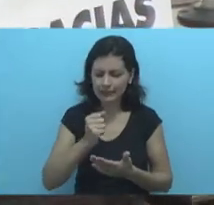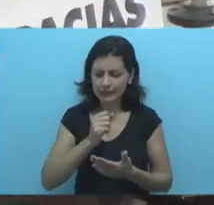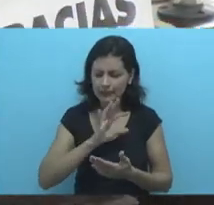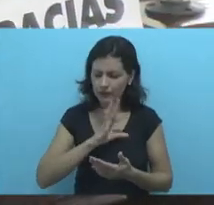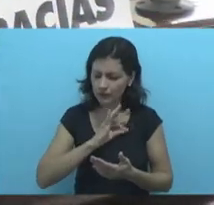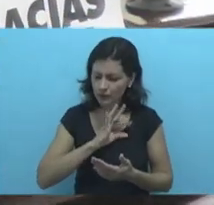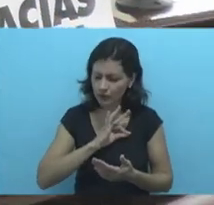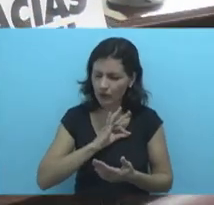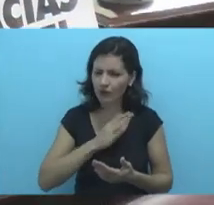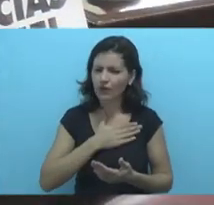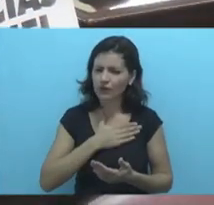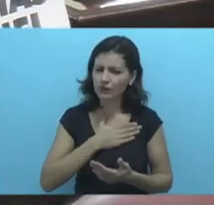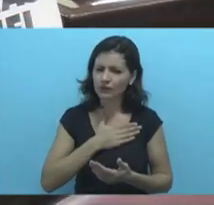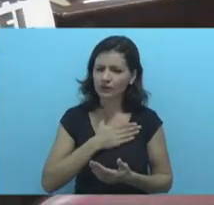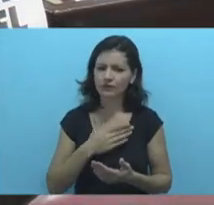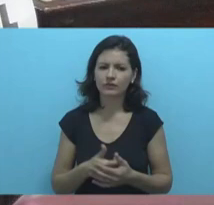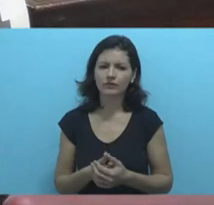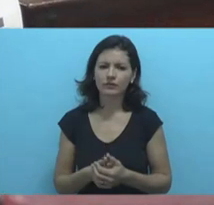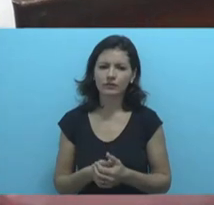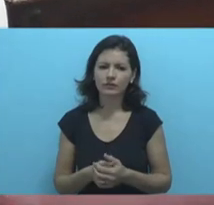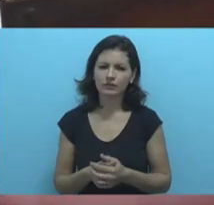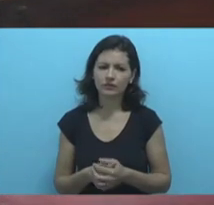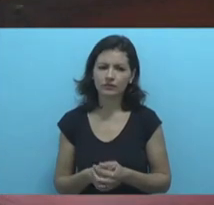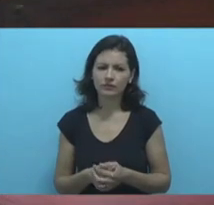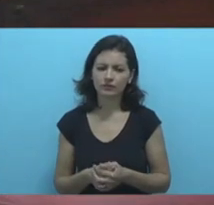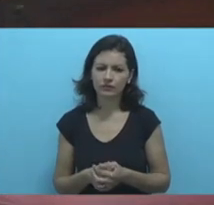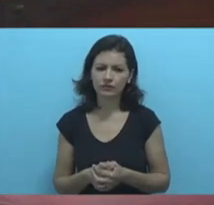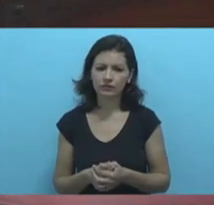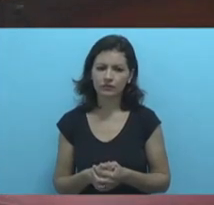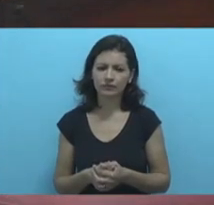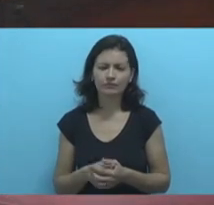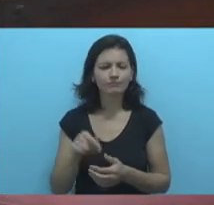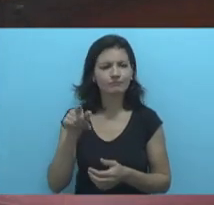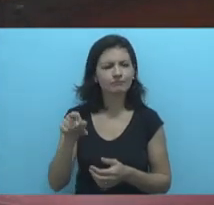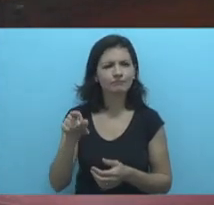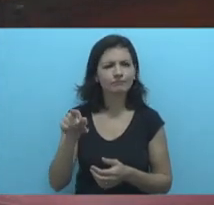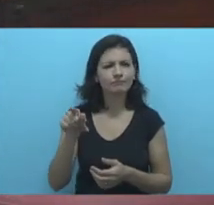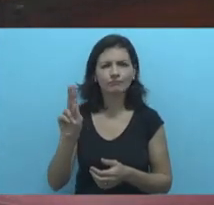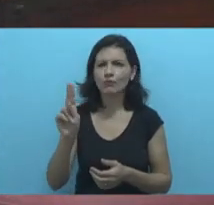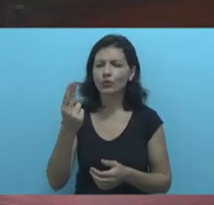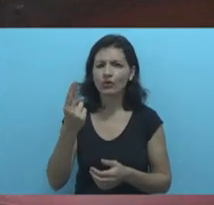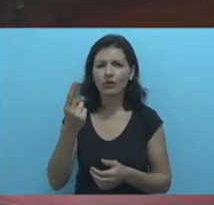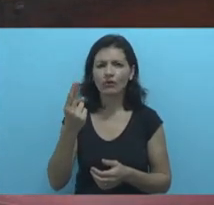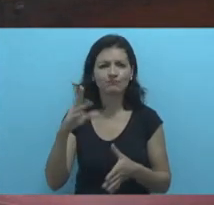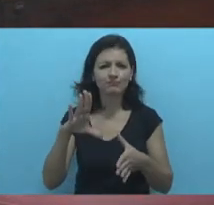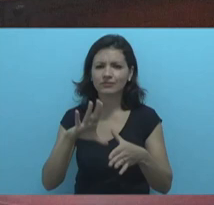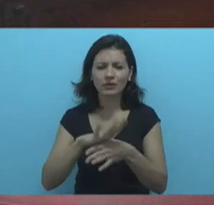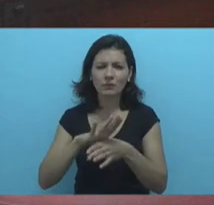insoportable que llevamos en el corazón, que nos desgarra, es que Miguel se fue en su mejor momento.